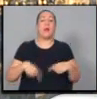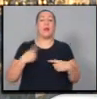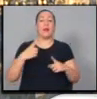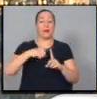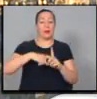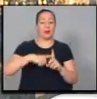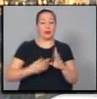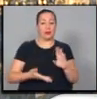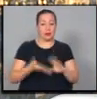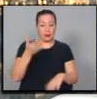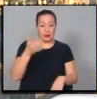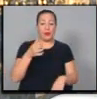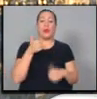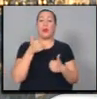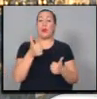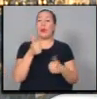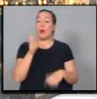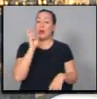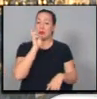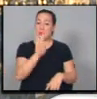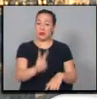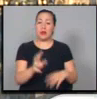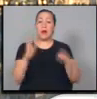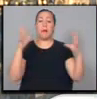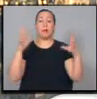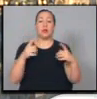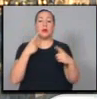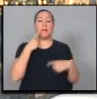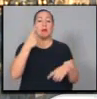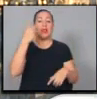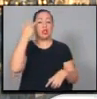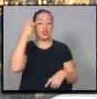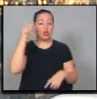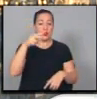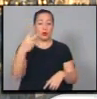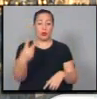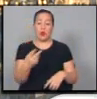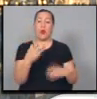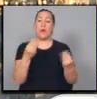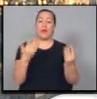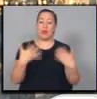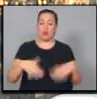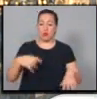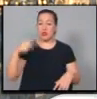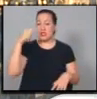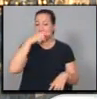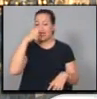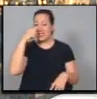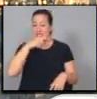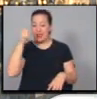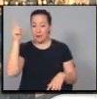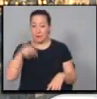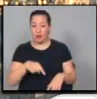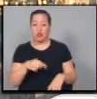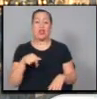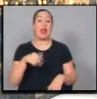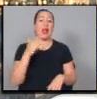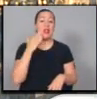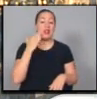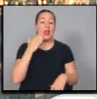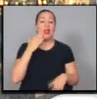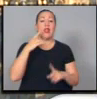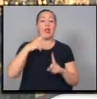Buena visibilidad, la presión 1018.2 en hectopascales con viento a 5 kilómetros, la humedad algo elevada, 77%. Y en la tarde tenés una